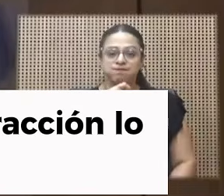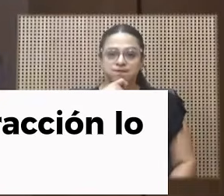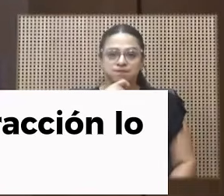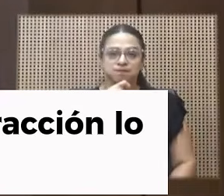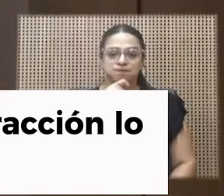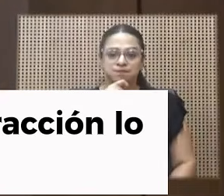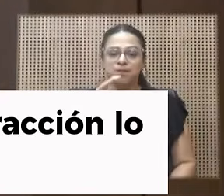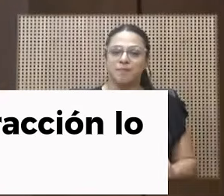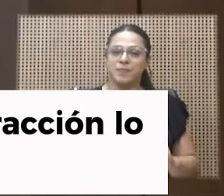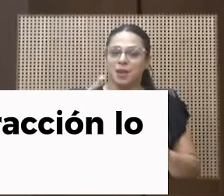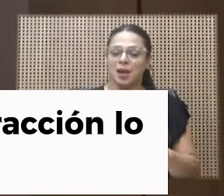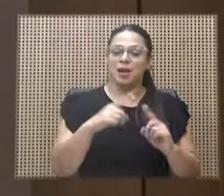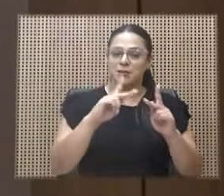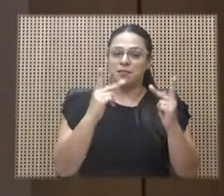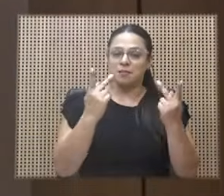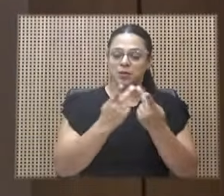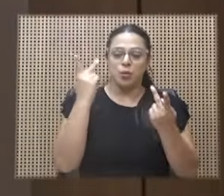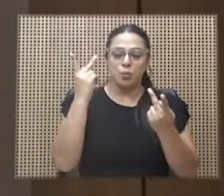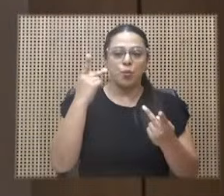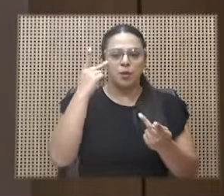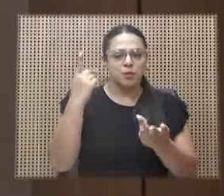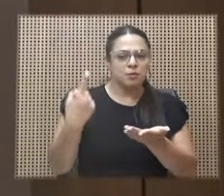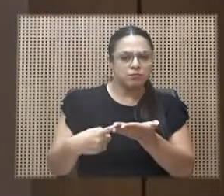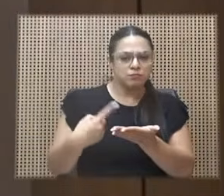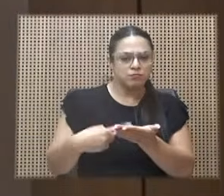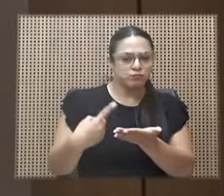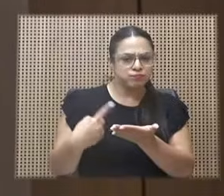hasta en fracción lo vimos.